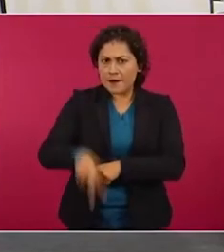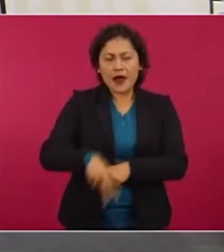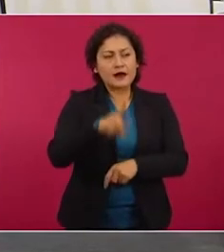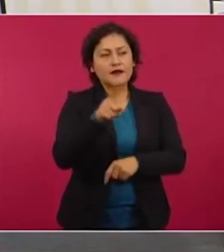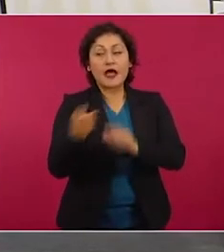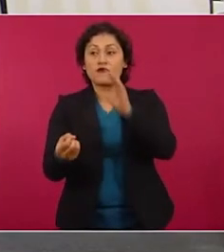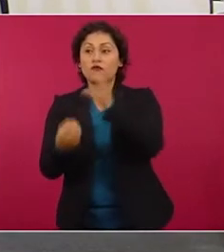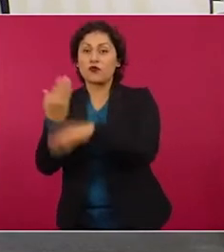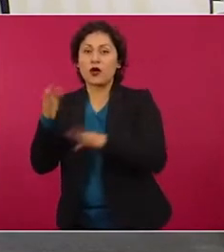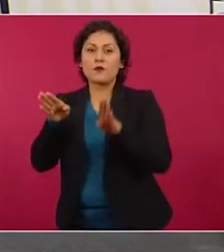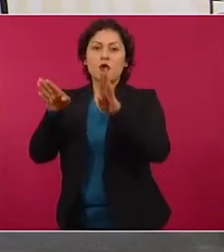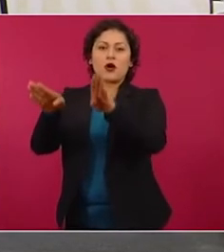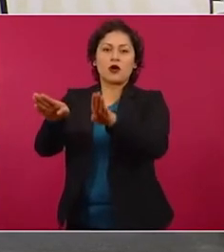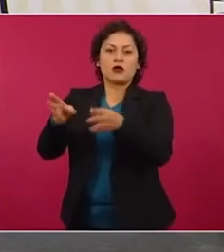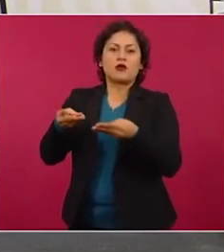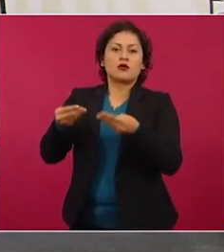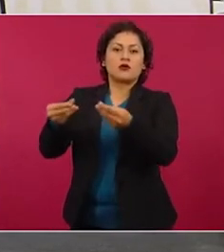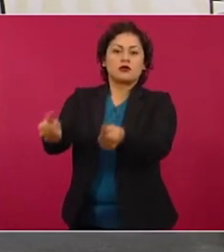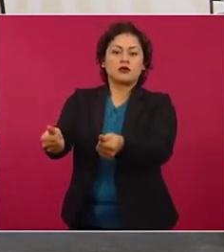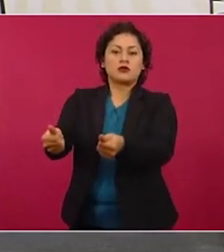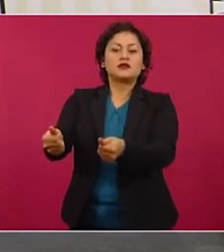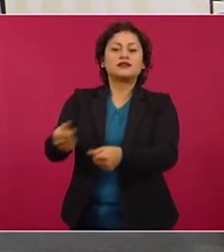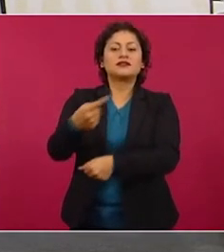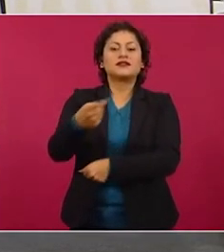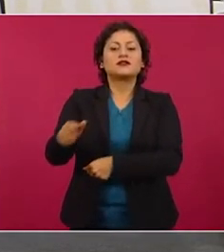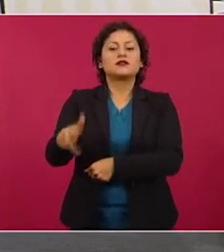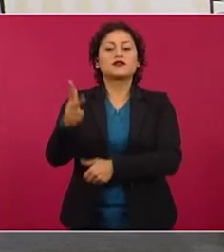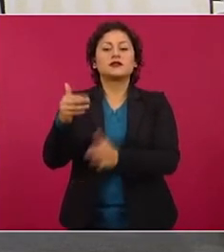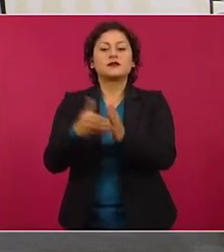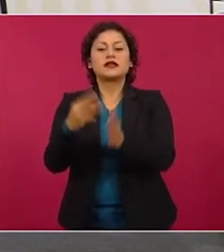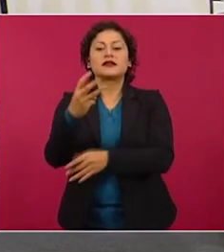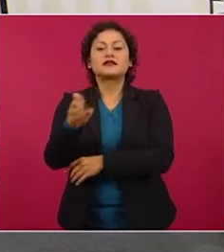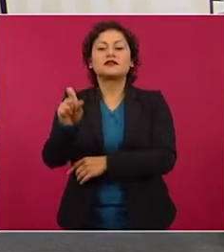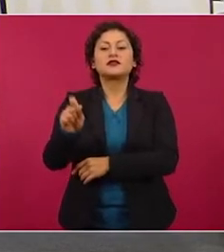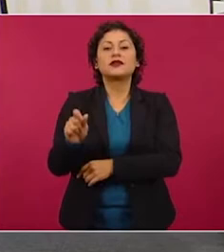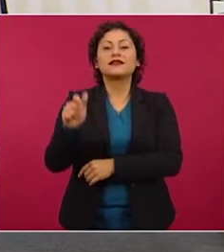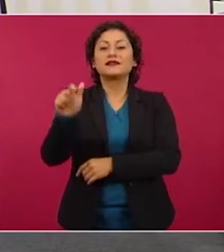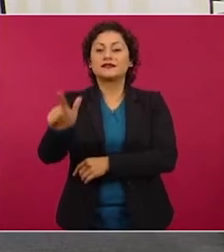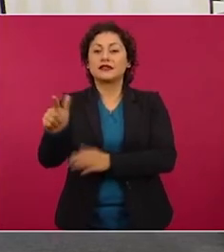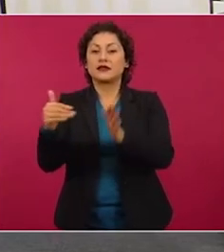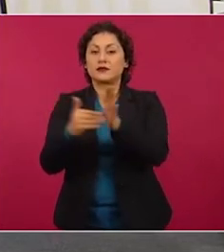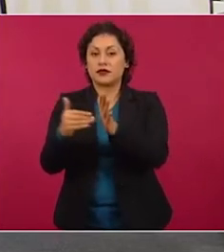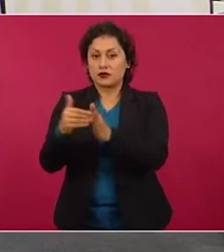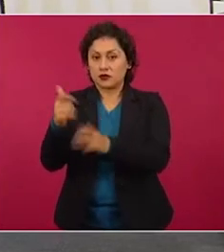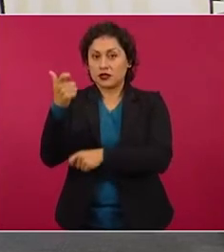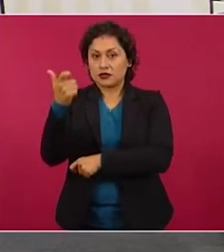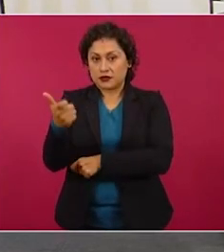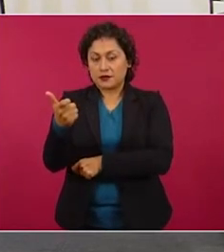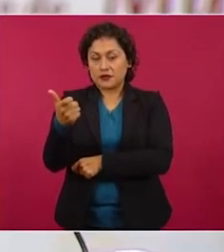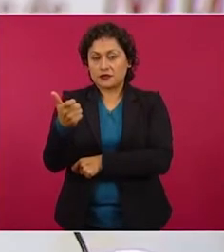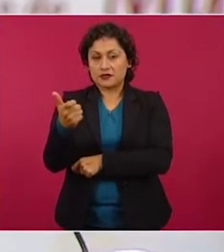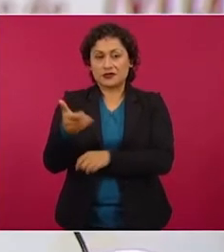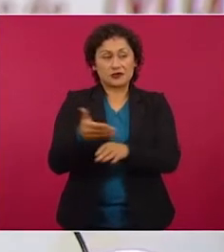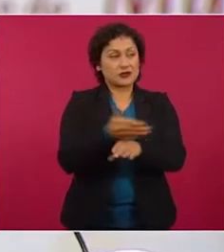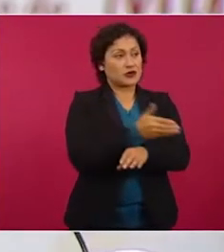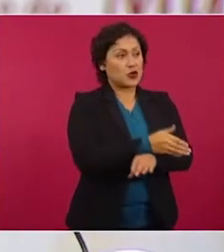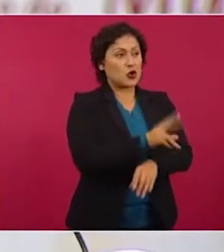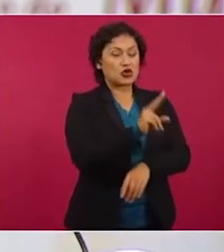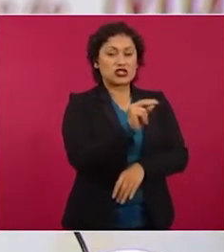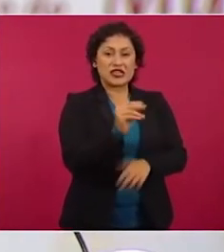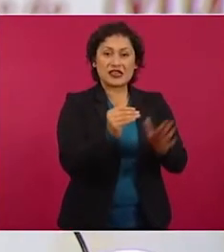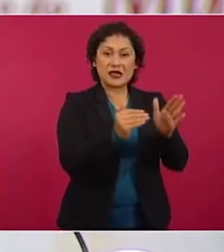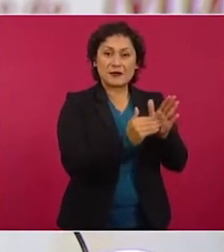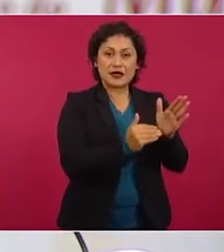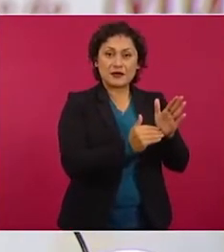fue de 113.327 millones de pesos. Así que sumados a los menos de 80 mil millones que